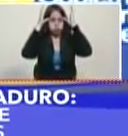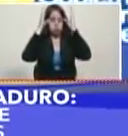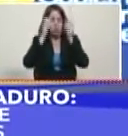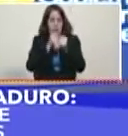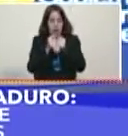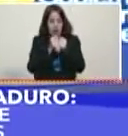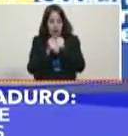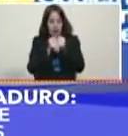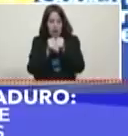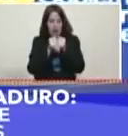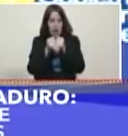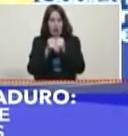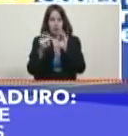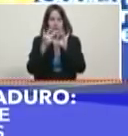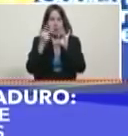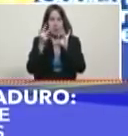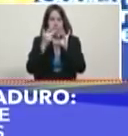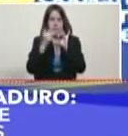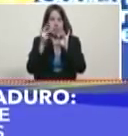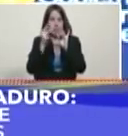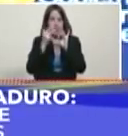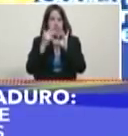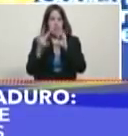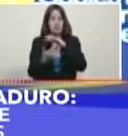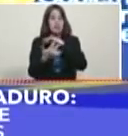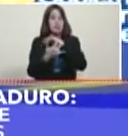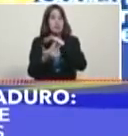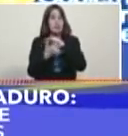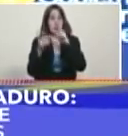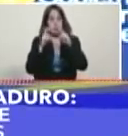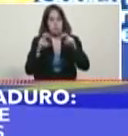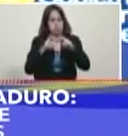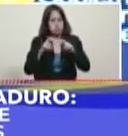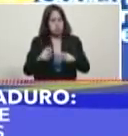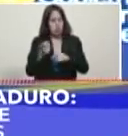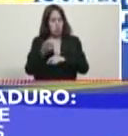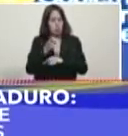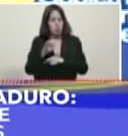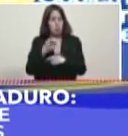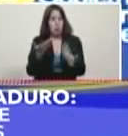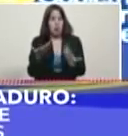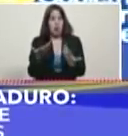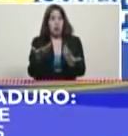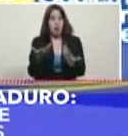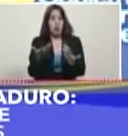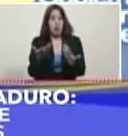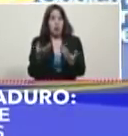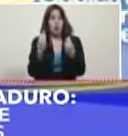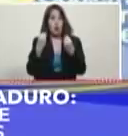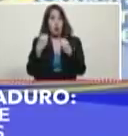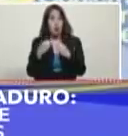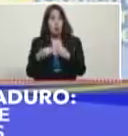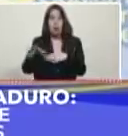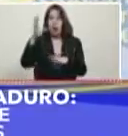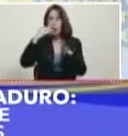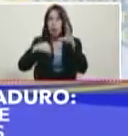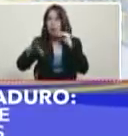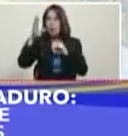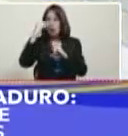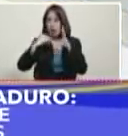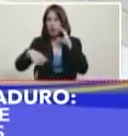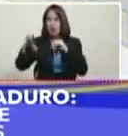deditos aquí. Aquí los que quieran saber lo buscan aquí. Y además han recibido educación desde que